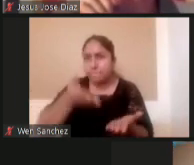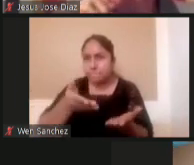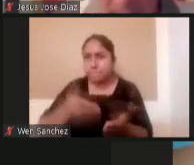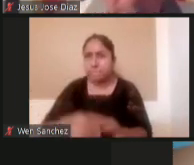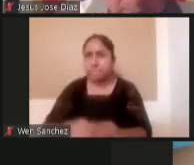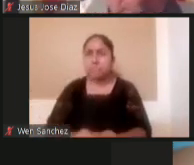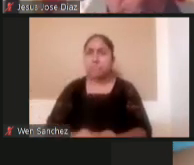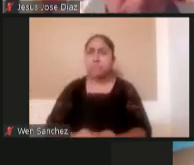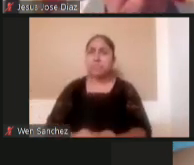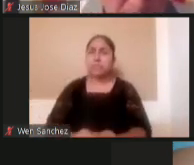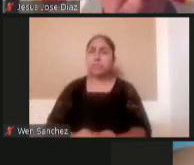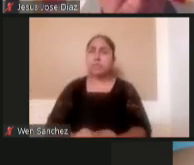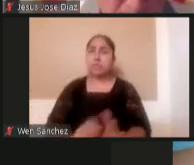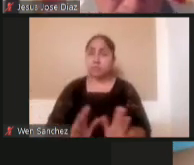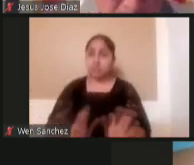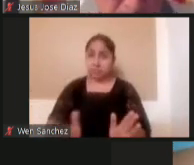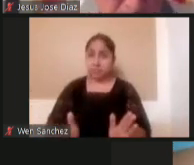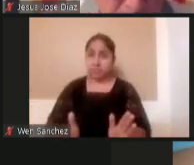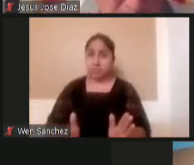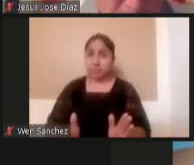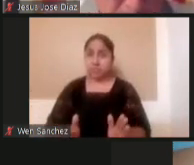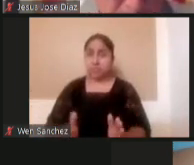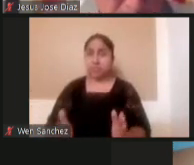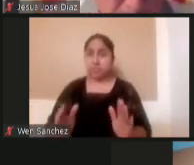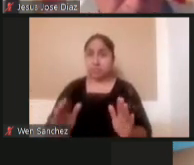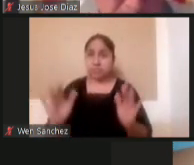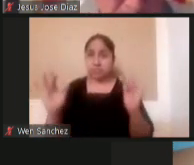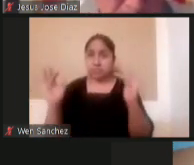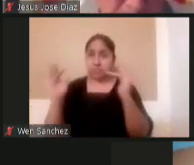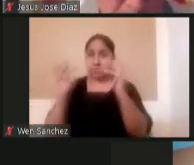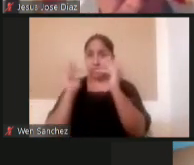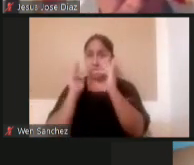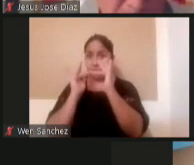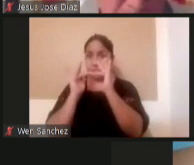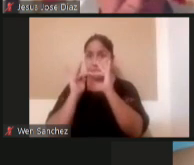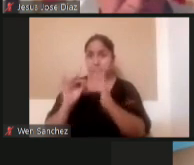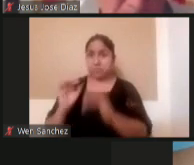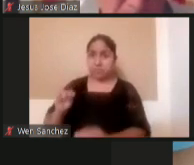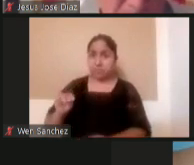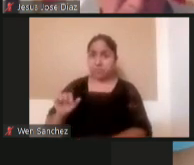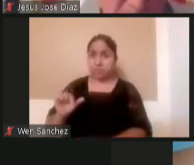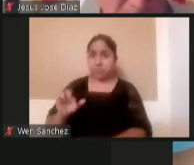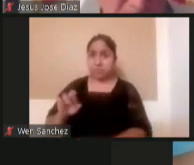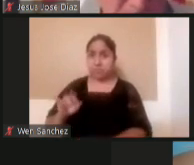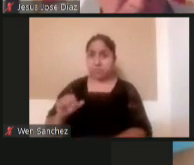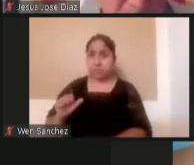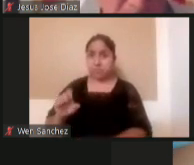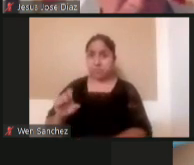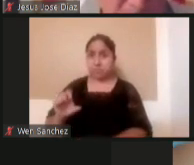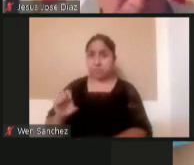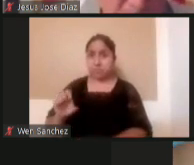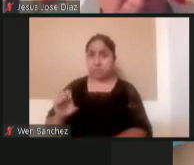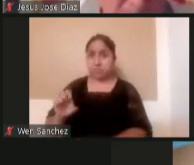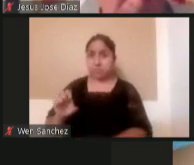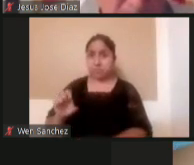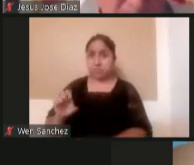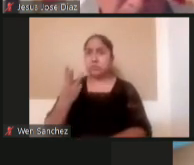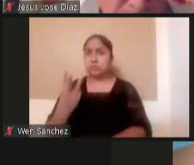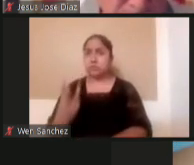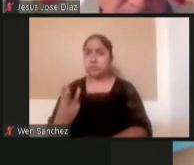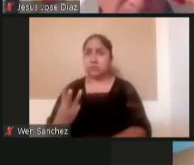Está ahí nuevamente. Señora María Elena Mendoza, cuenta usted hasta con 3 minutos, la escuchamos.